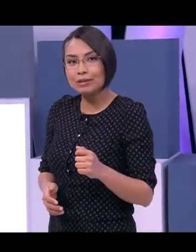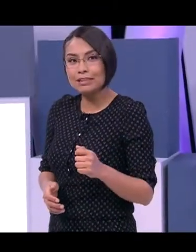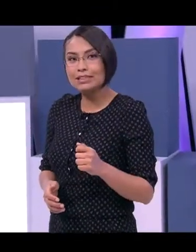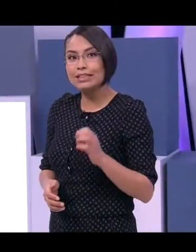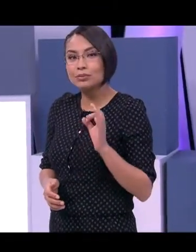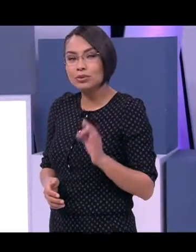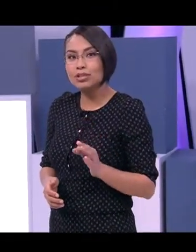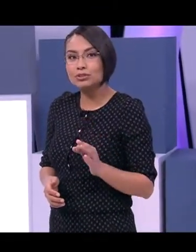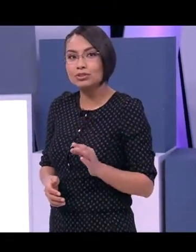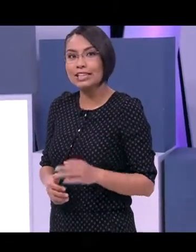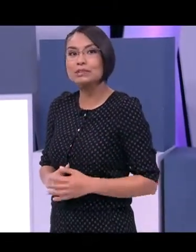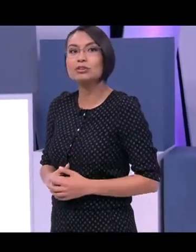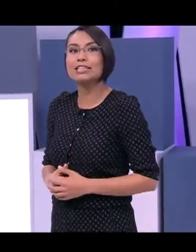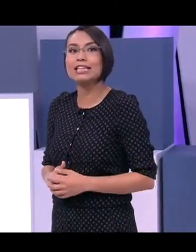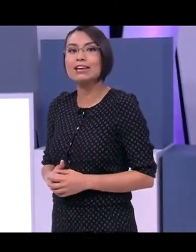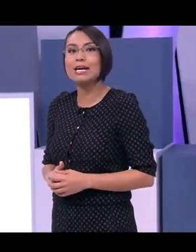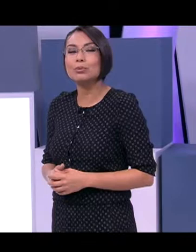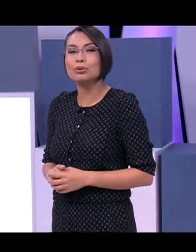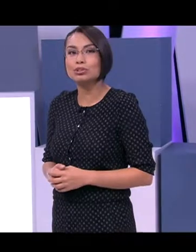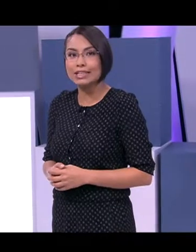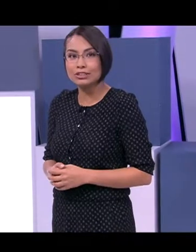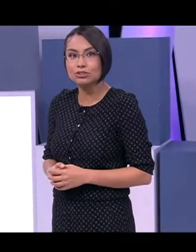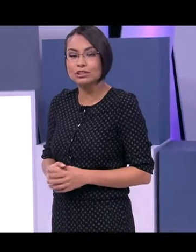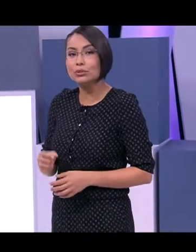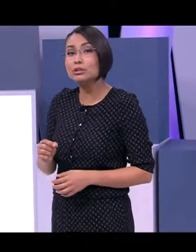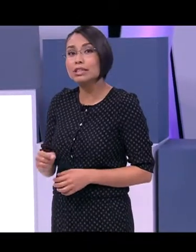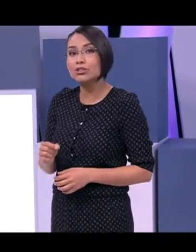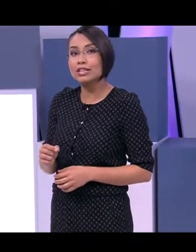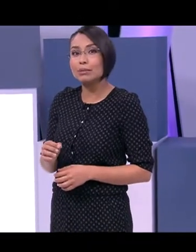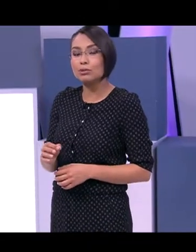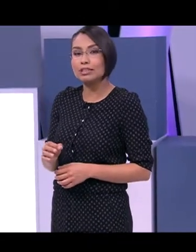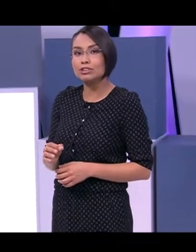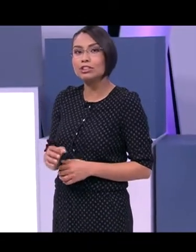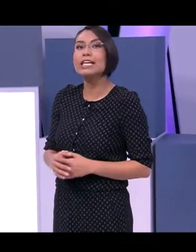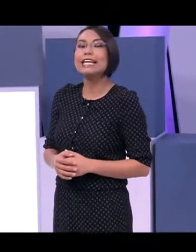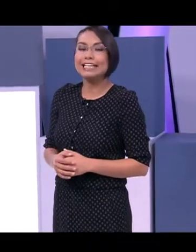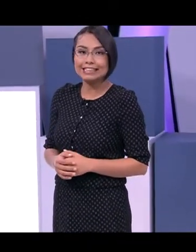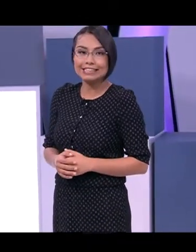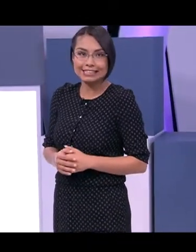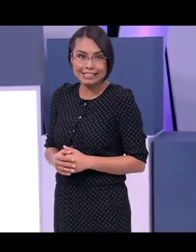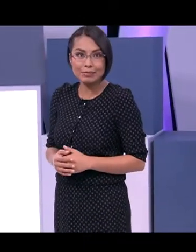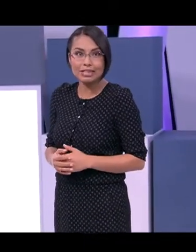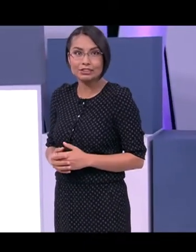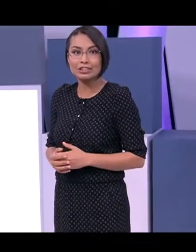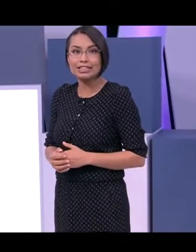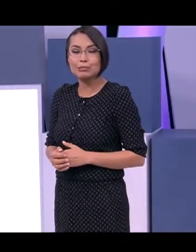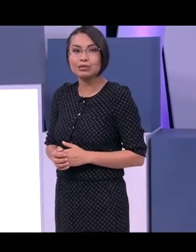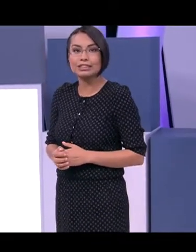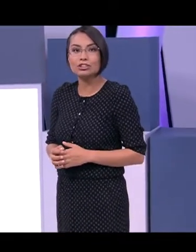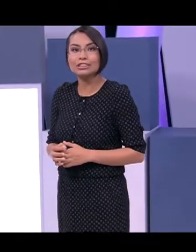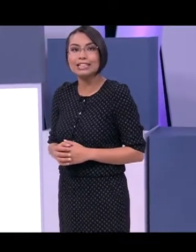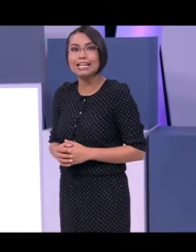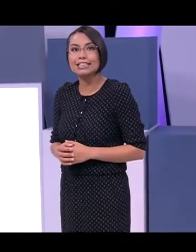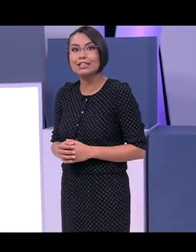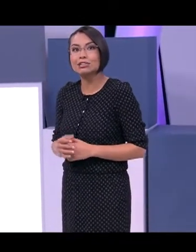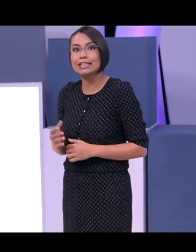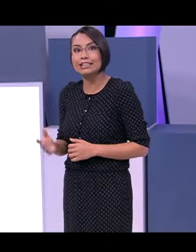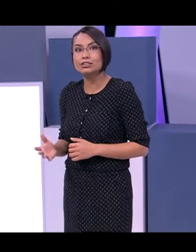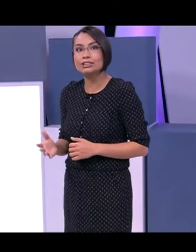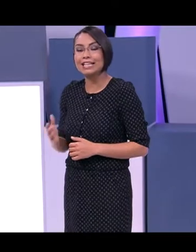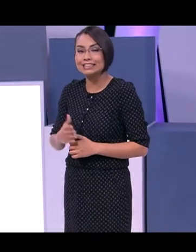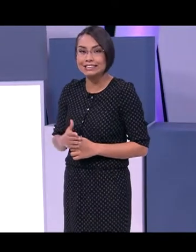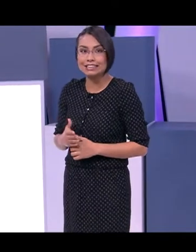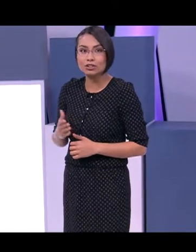Y justamente uno de los organismos que trabaja por los derechos de un sector de la población es el Sistema Nacional de Protección Integral de